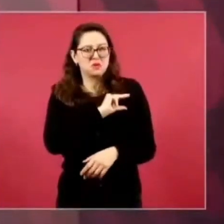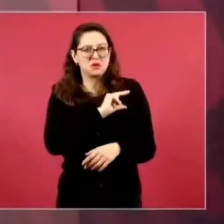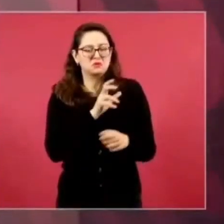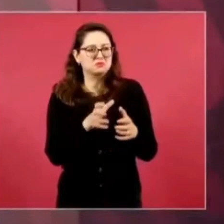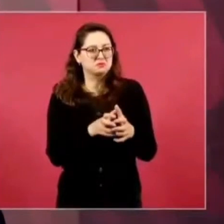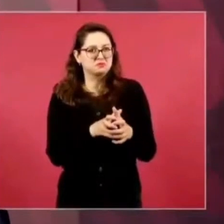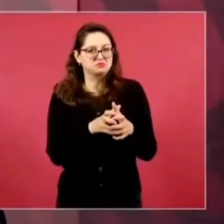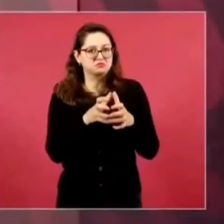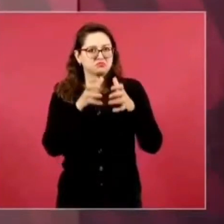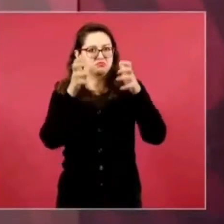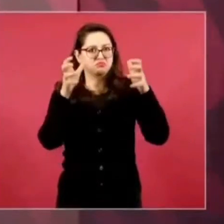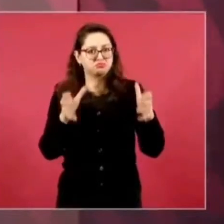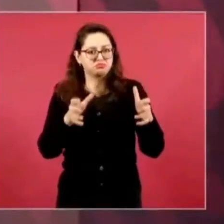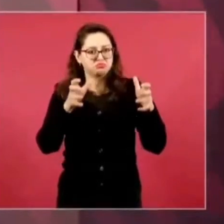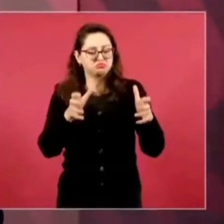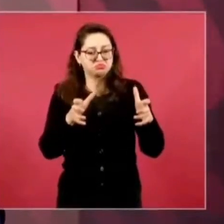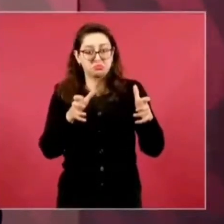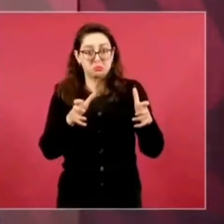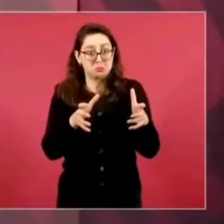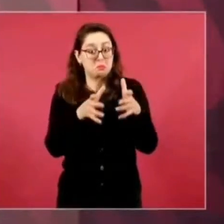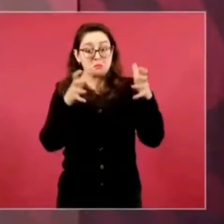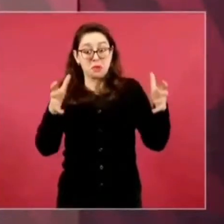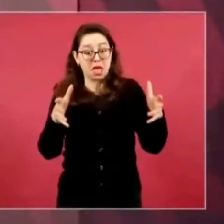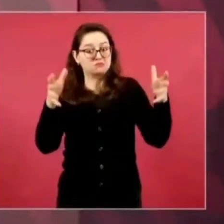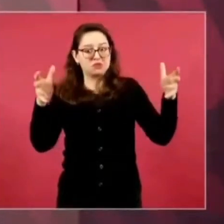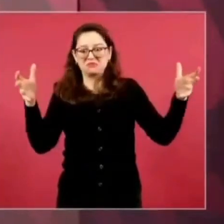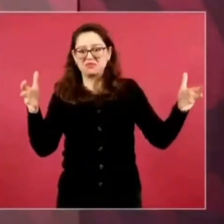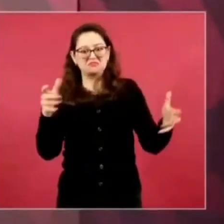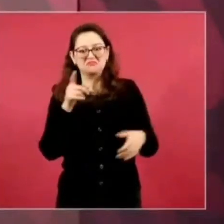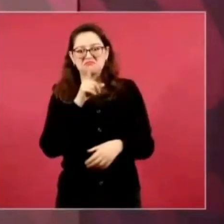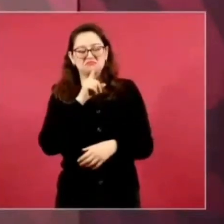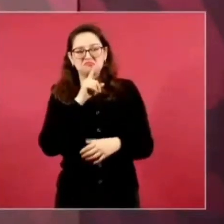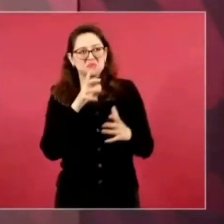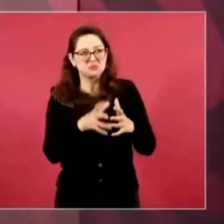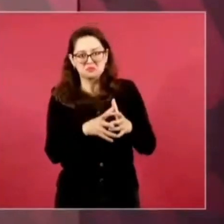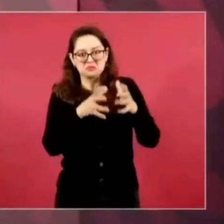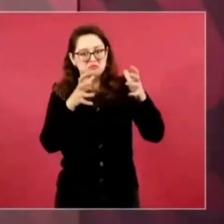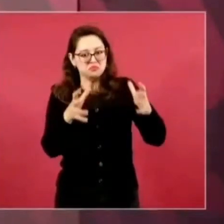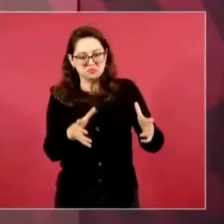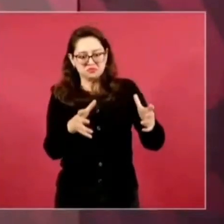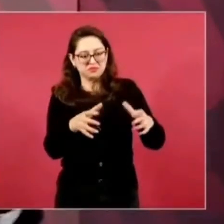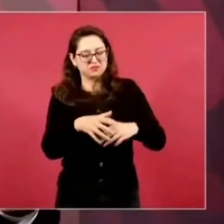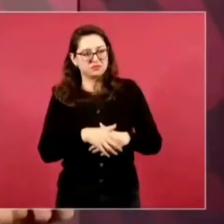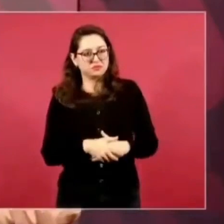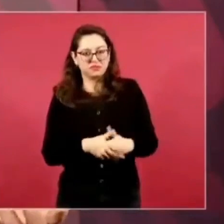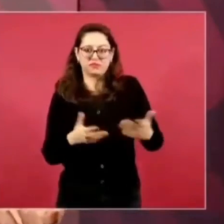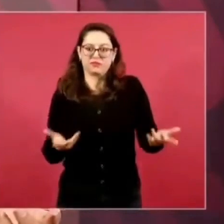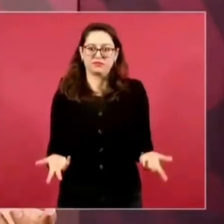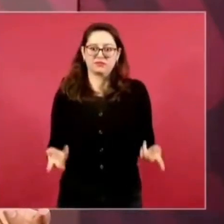la gente, la mayoría de los mexicanos, para pagar colegiaturas?